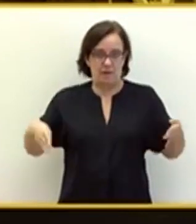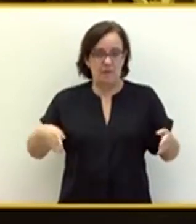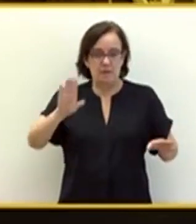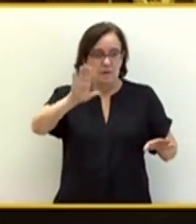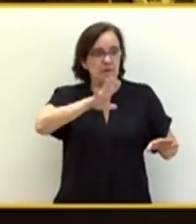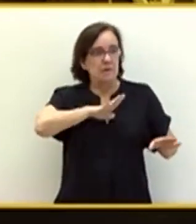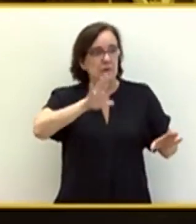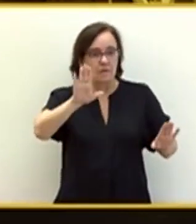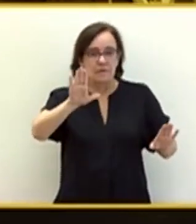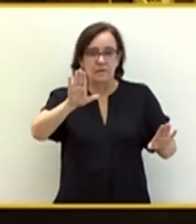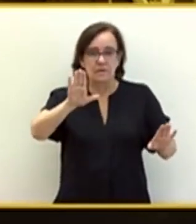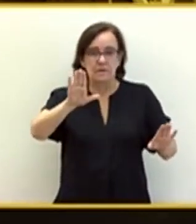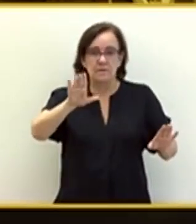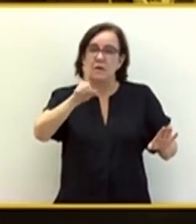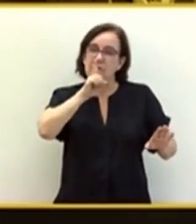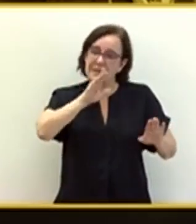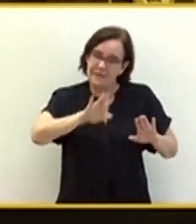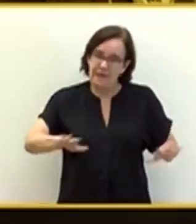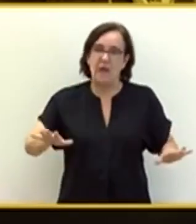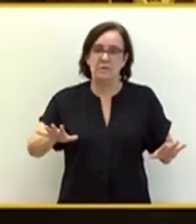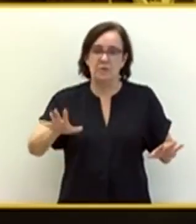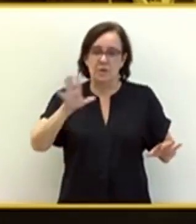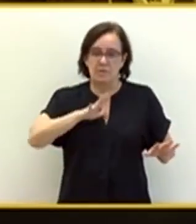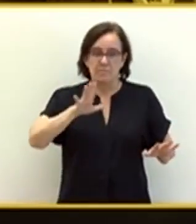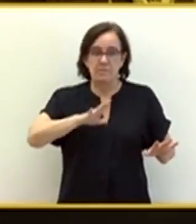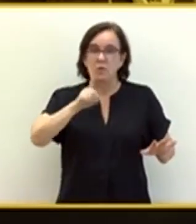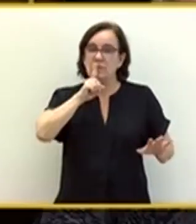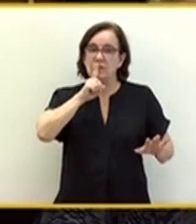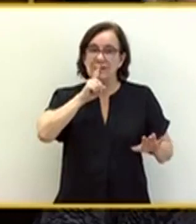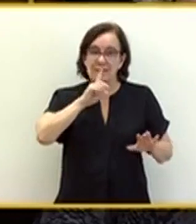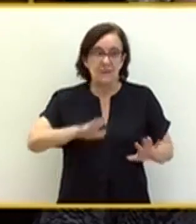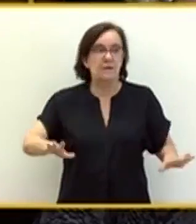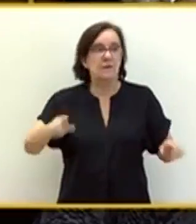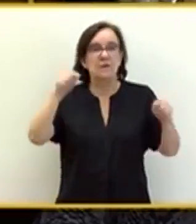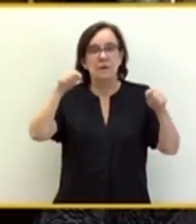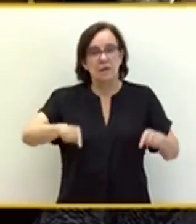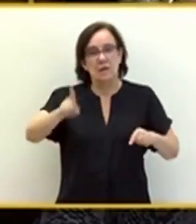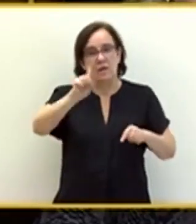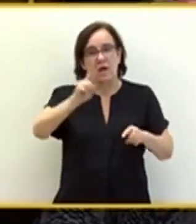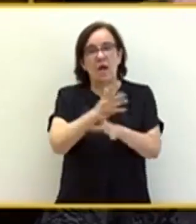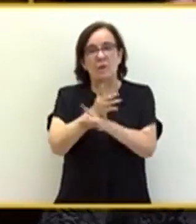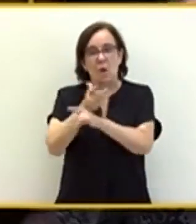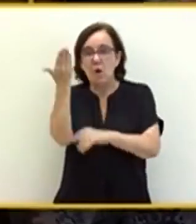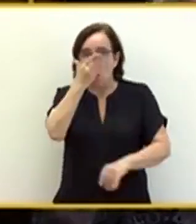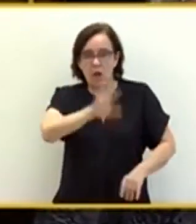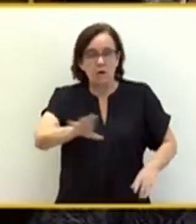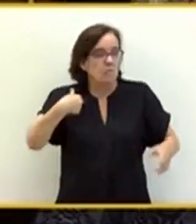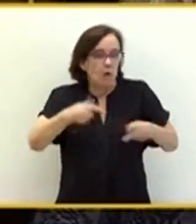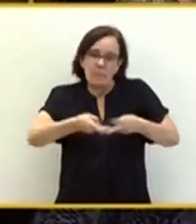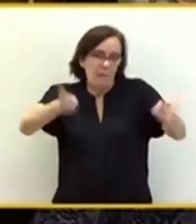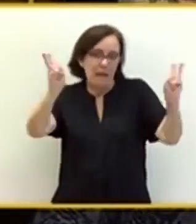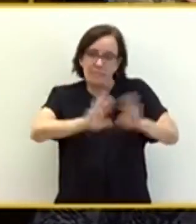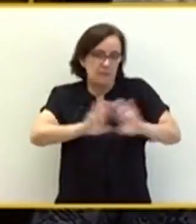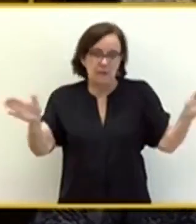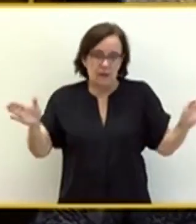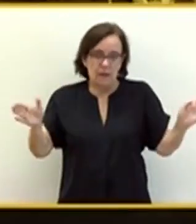Un momento, señor. Silencio, por favor. Silencio. Esto no es un patio de colegios. No voy a permitir.